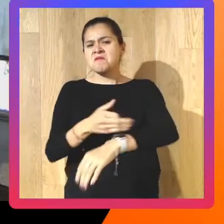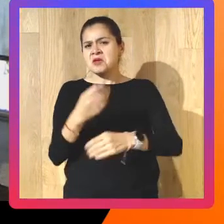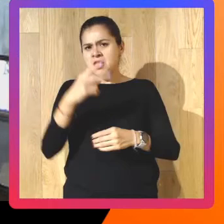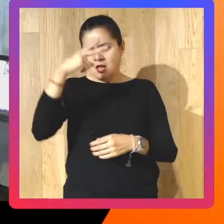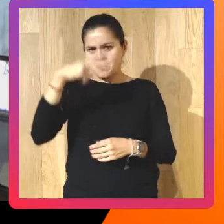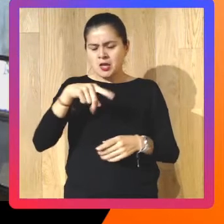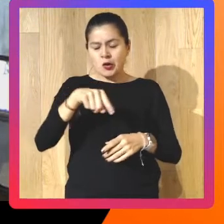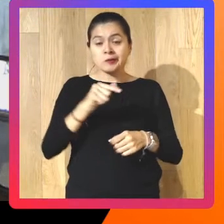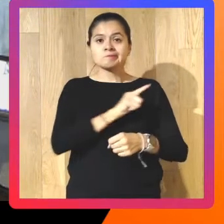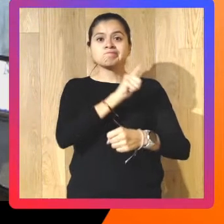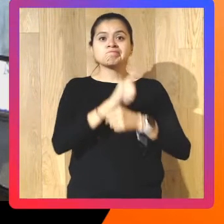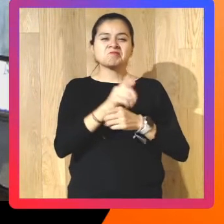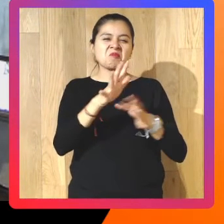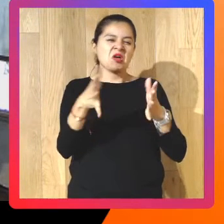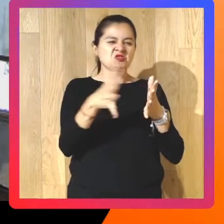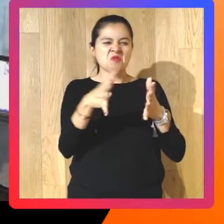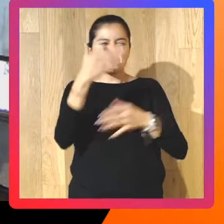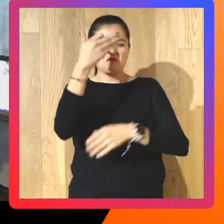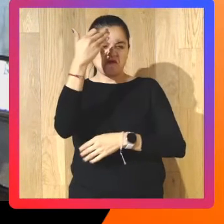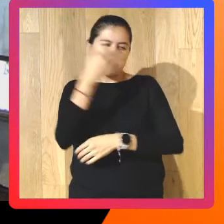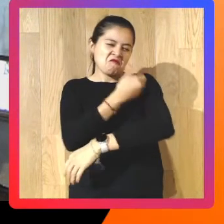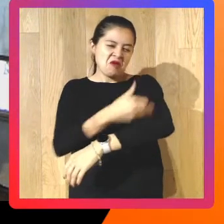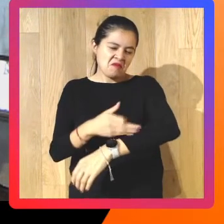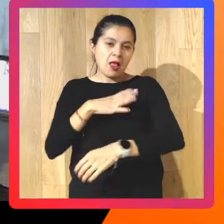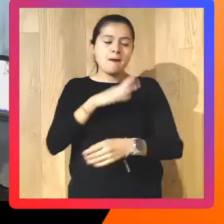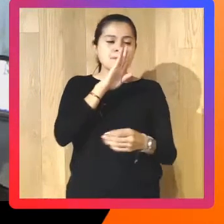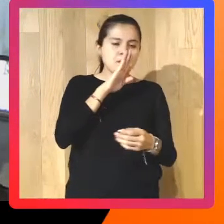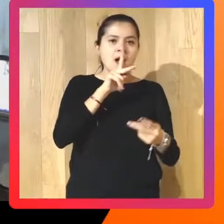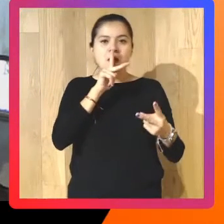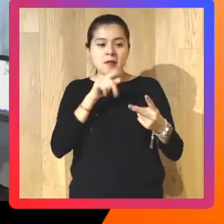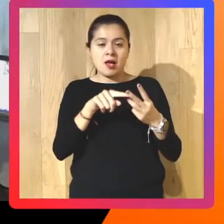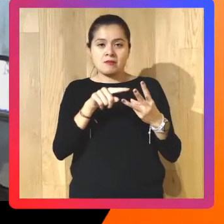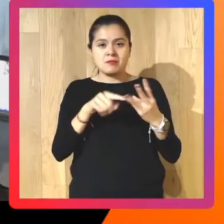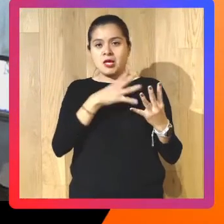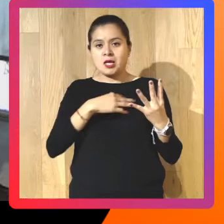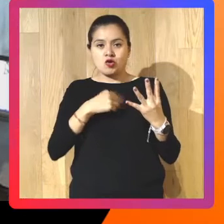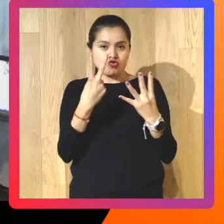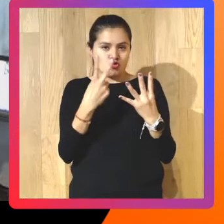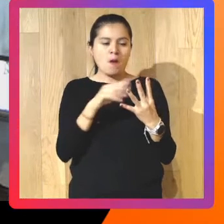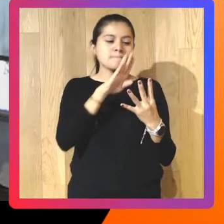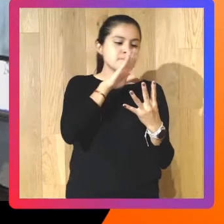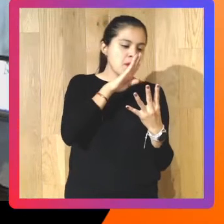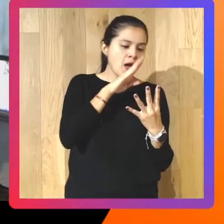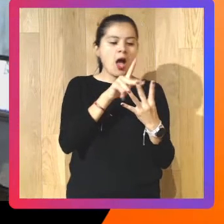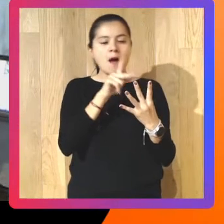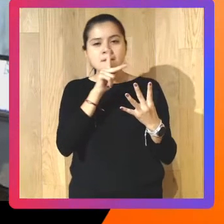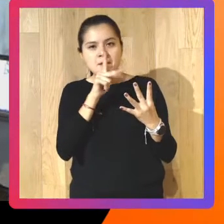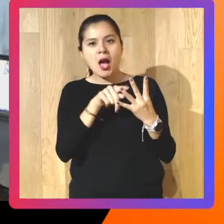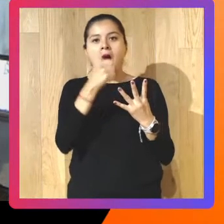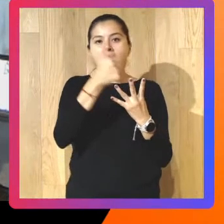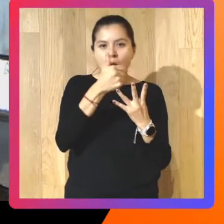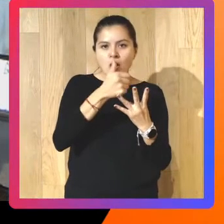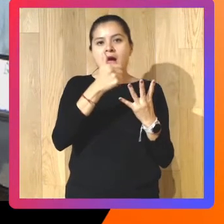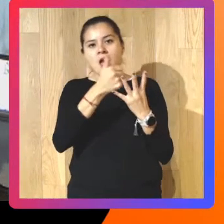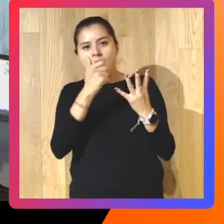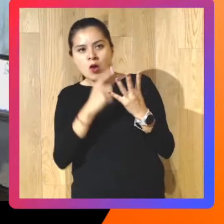Y encontramos que la familia promedio en México es papá, mamá y 2 hijos. O puede ser papá, mamá y abuelita y abuelito,